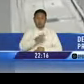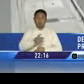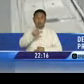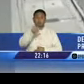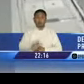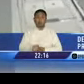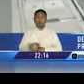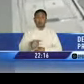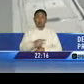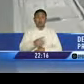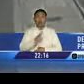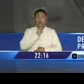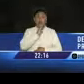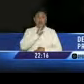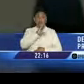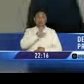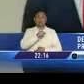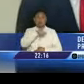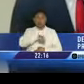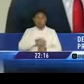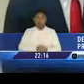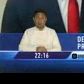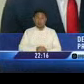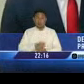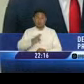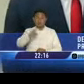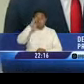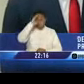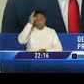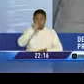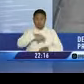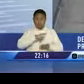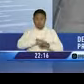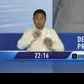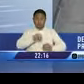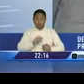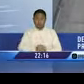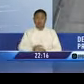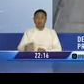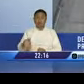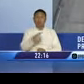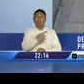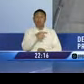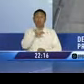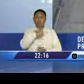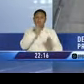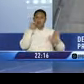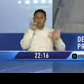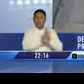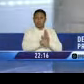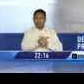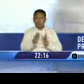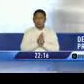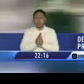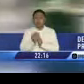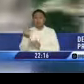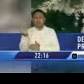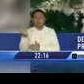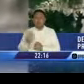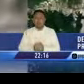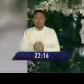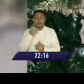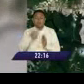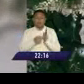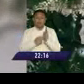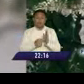personal de Interagua, de Senel y otros. Según la Policía Nacional, por distritos, así se han presentado denuncias de extorsiones. Por ejemplo,